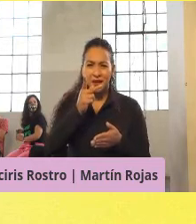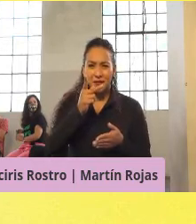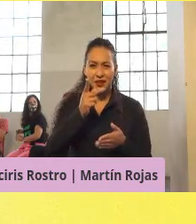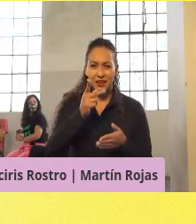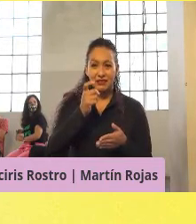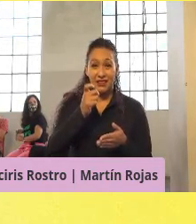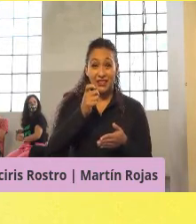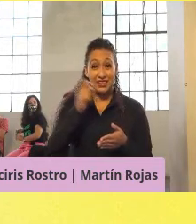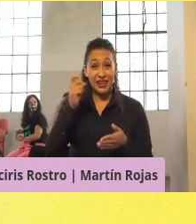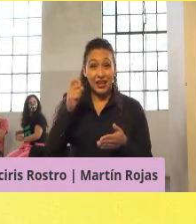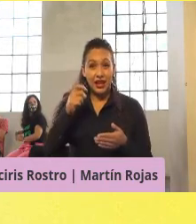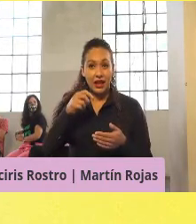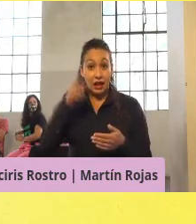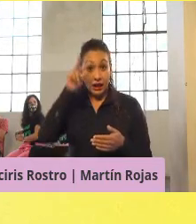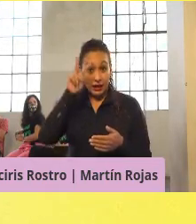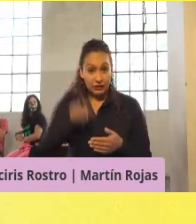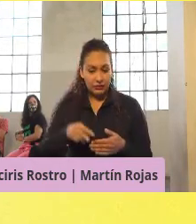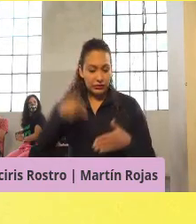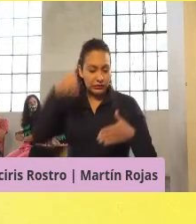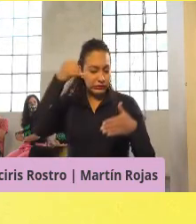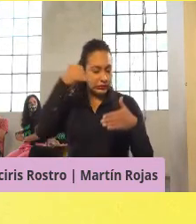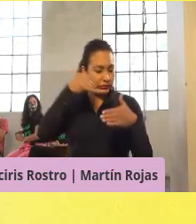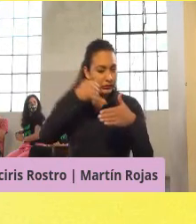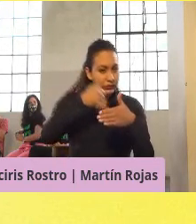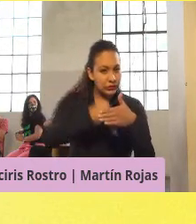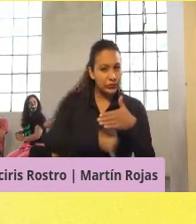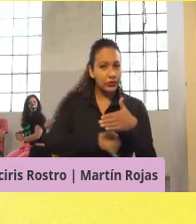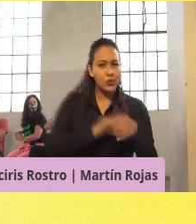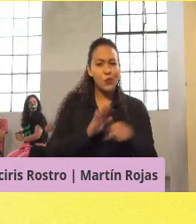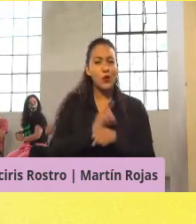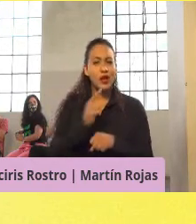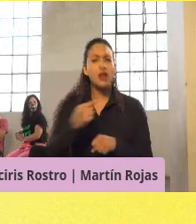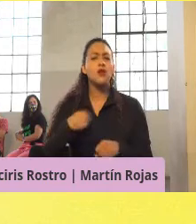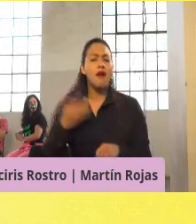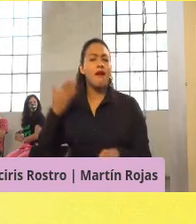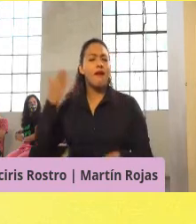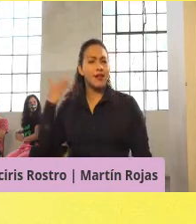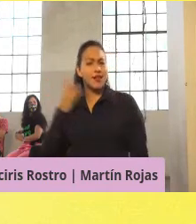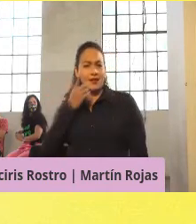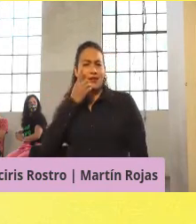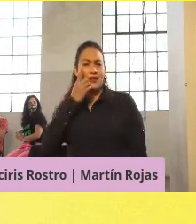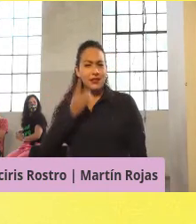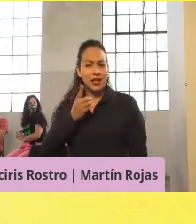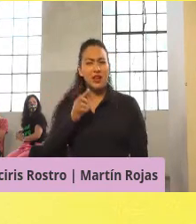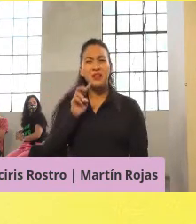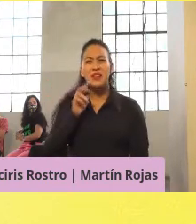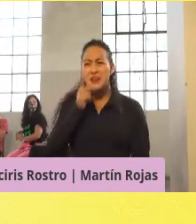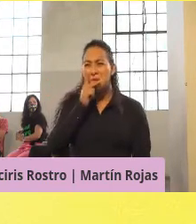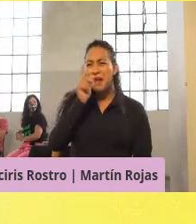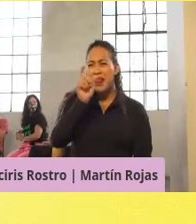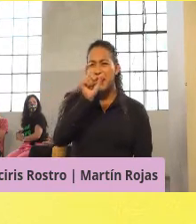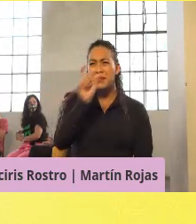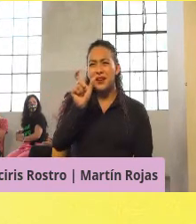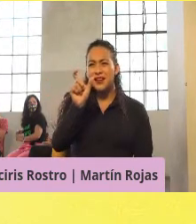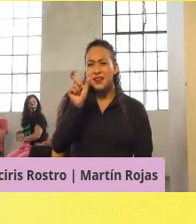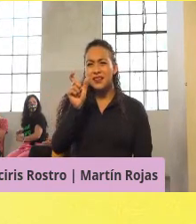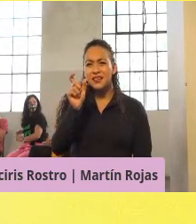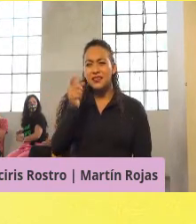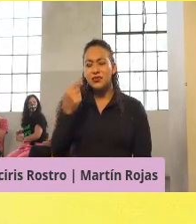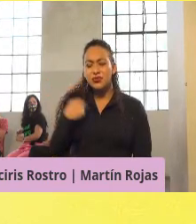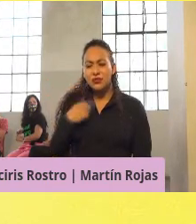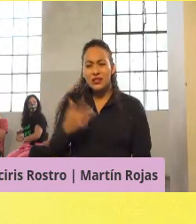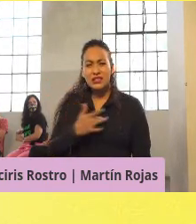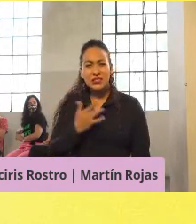realidad y de tu propio contexto. Yo siento que cuando yo decía que quería un pronunciamiento desde mi voz, desde mi, donde yo